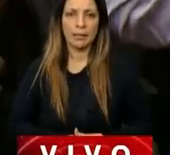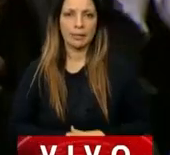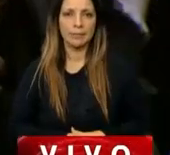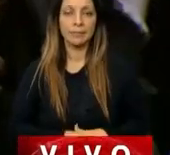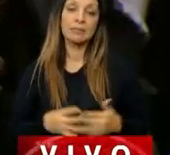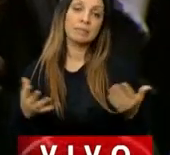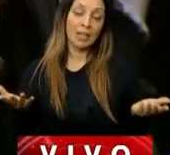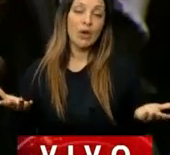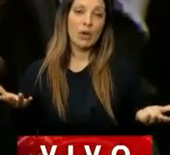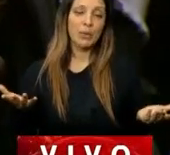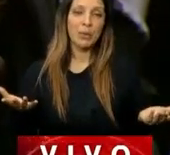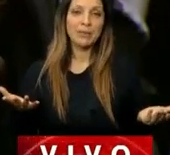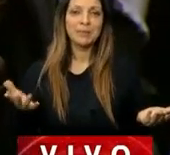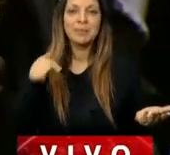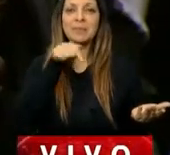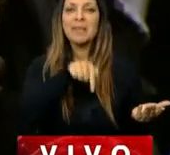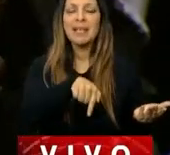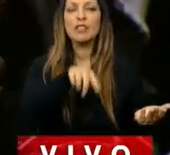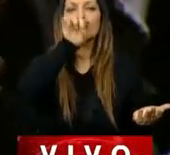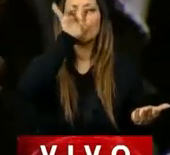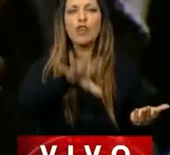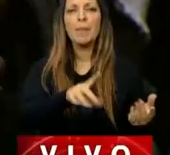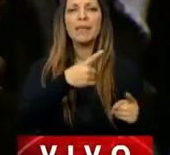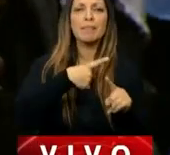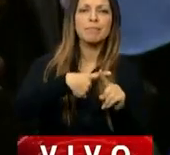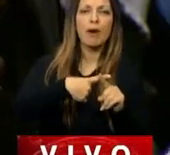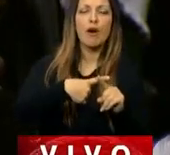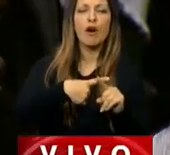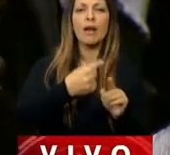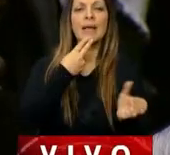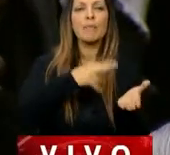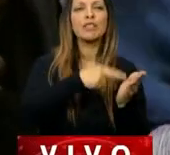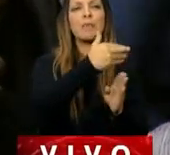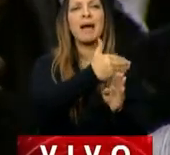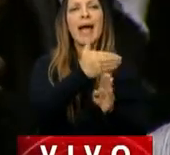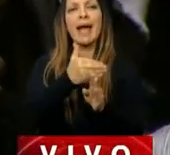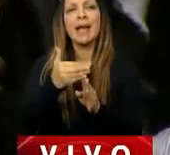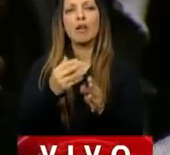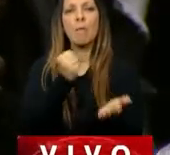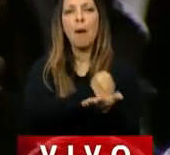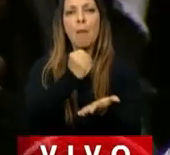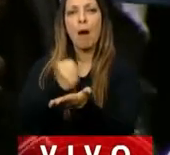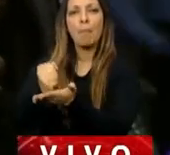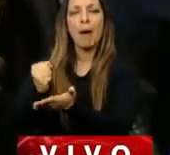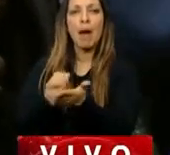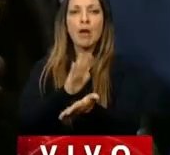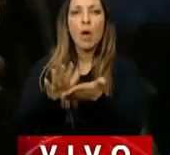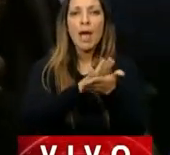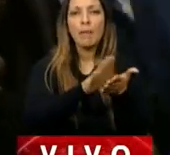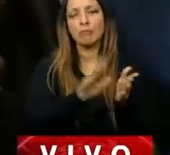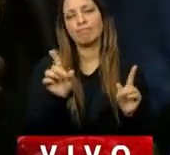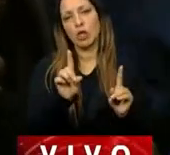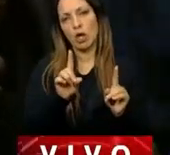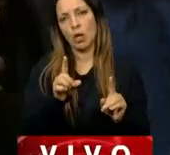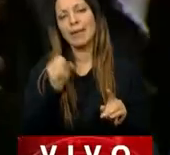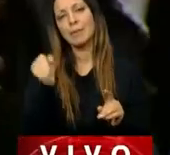Obviamente que esto no es solo por incentivos fiscales. Y me parece central marcar este punto.